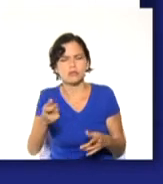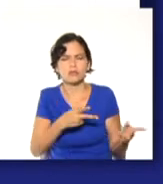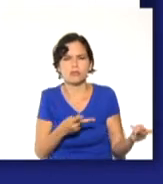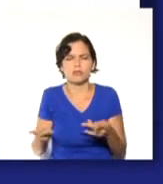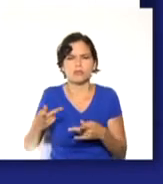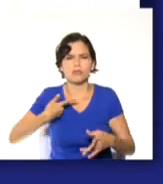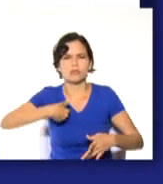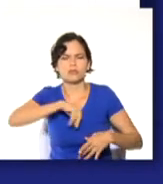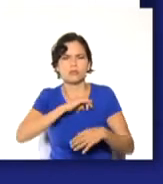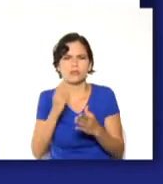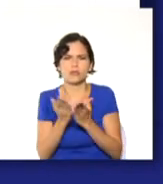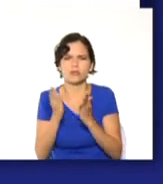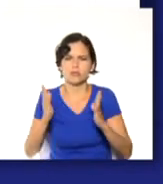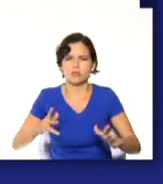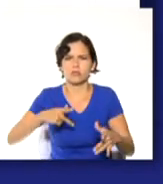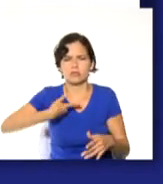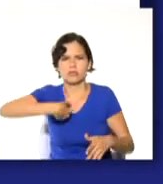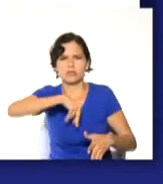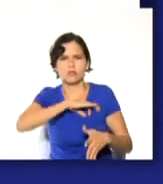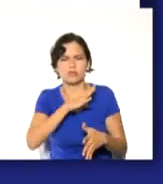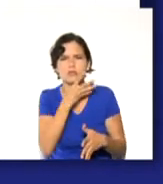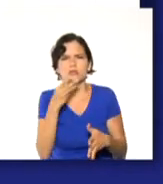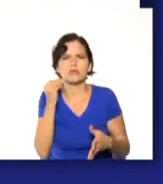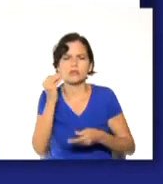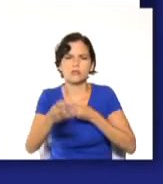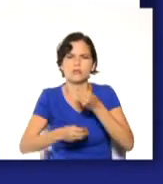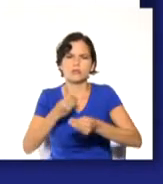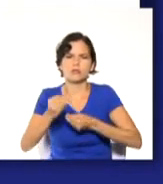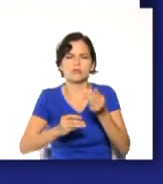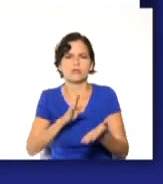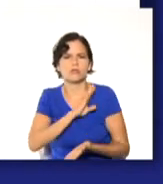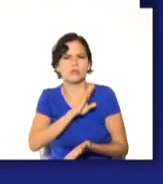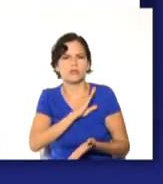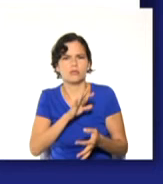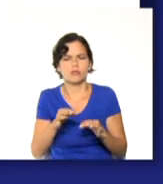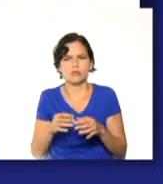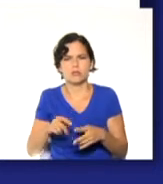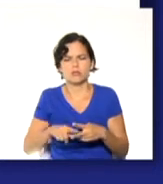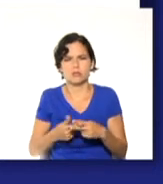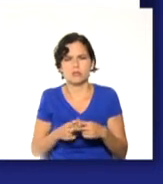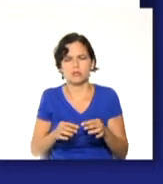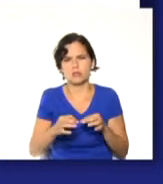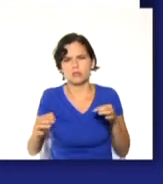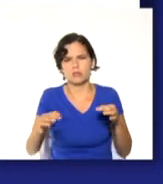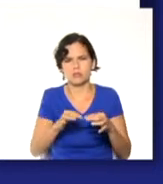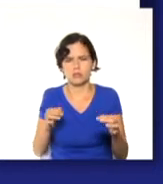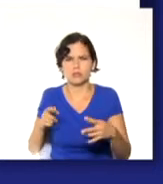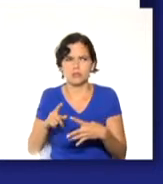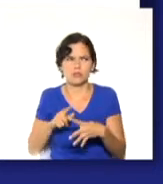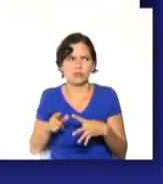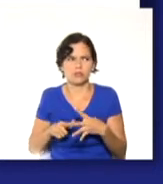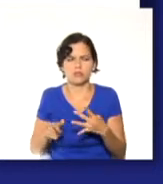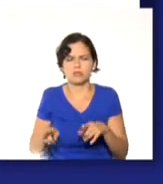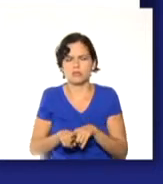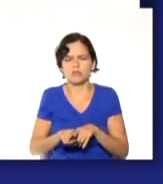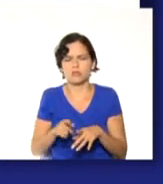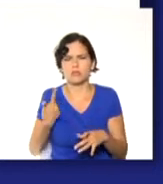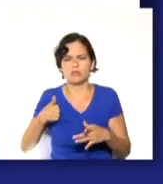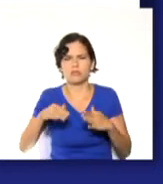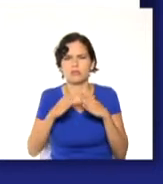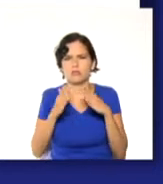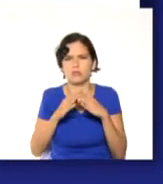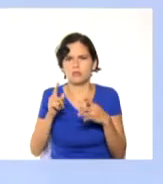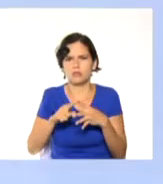nuestro estudiante, a nuestros jóvenes, a realizar sus propios instrumentos de medición, réplicas de los instrumentos que tenemos en casa elaboradas con